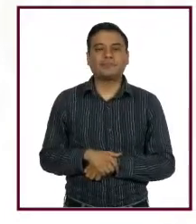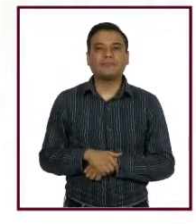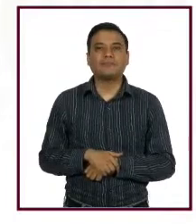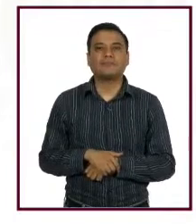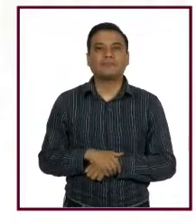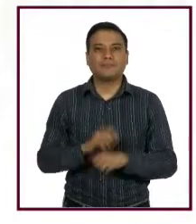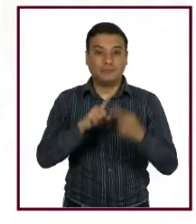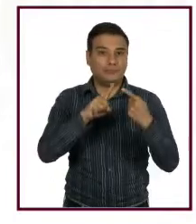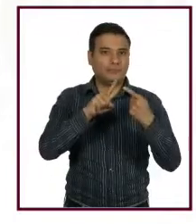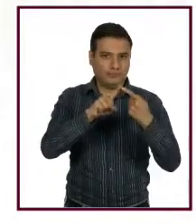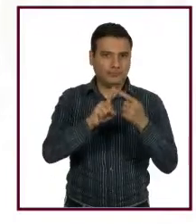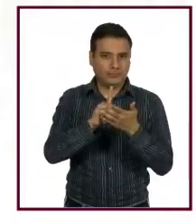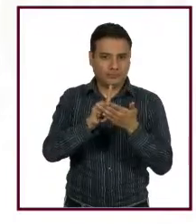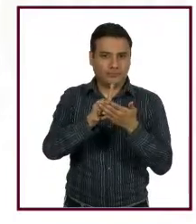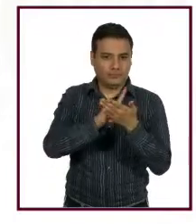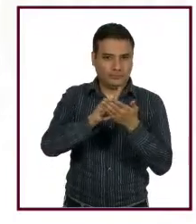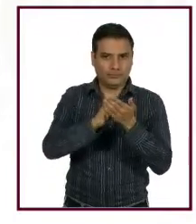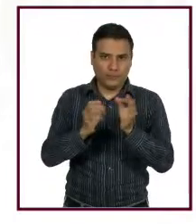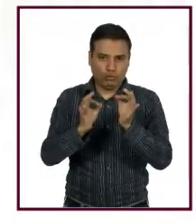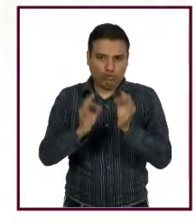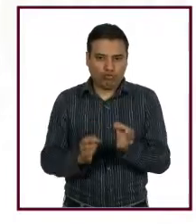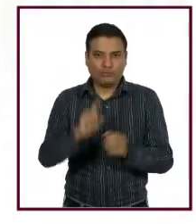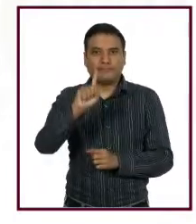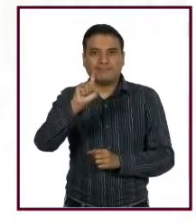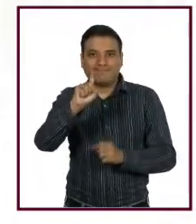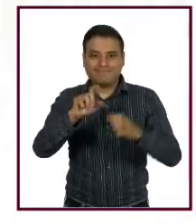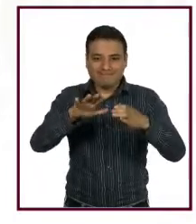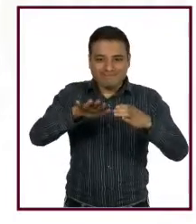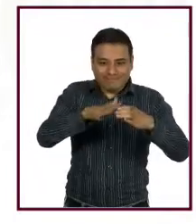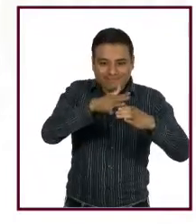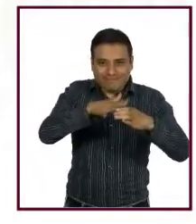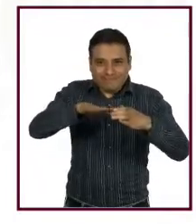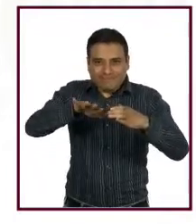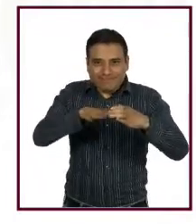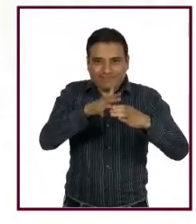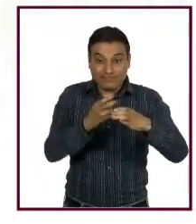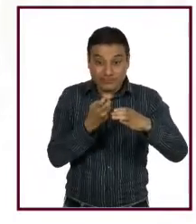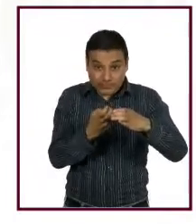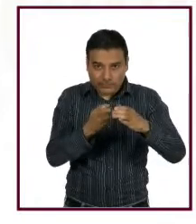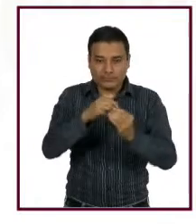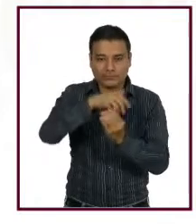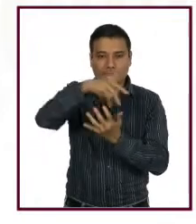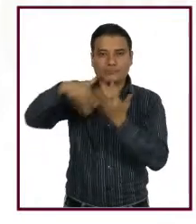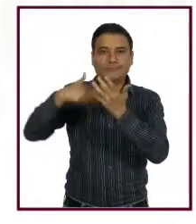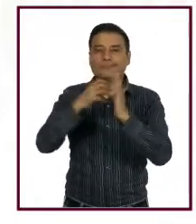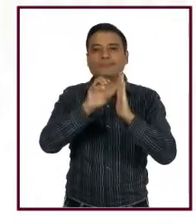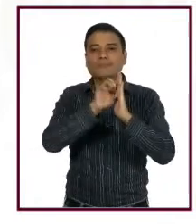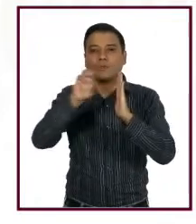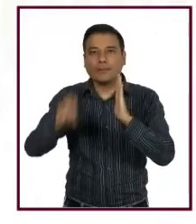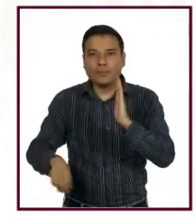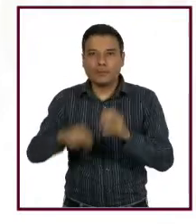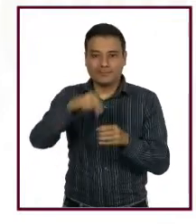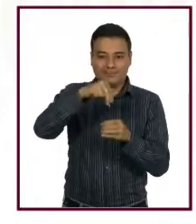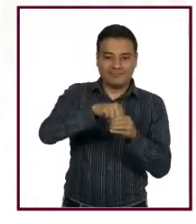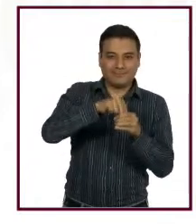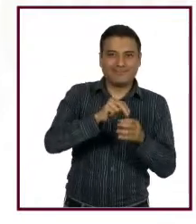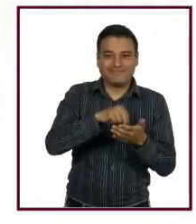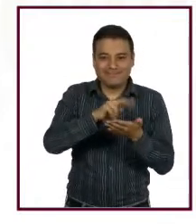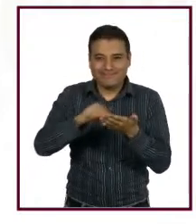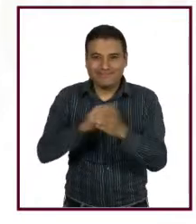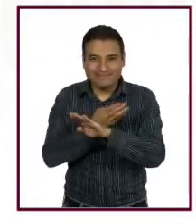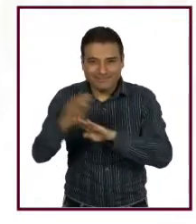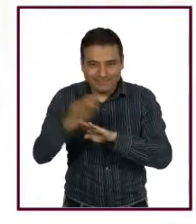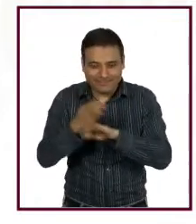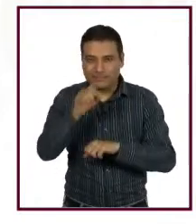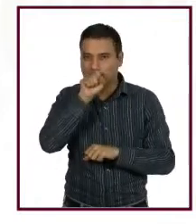es el líquido. Los líquidos volátiles son sustancias tan comunes como los correctores líquidos, los líquidos para